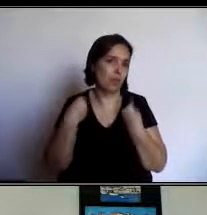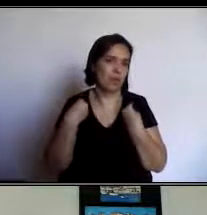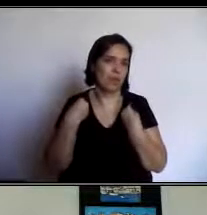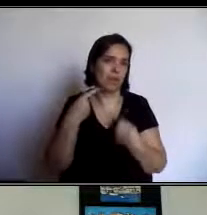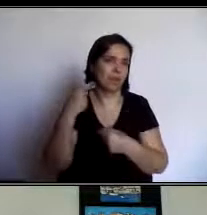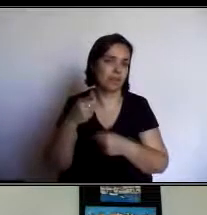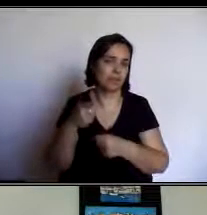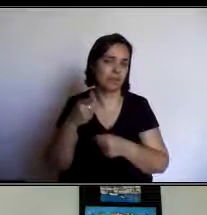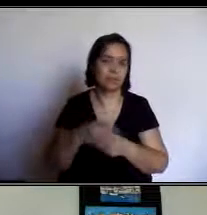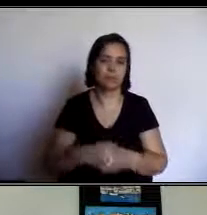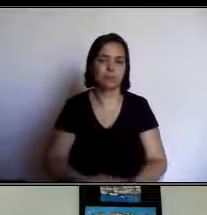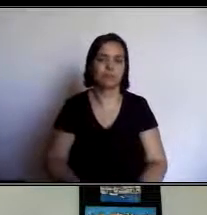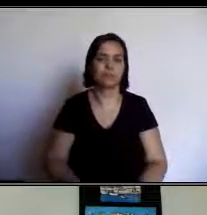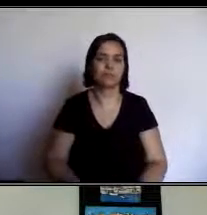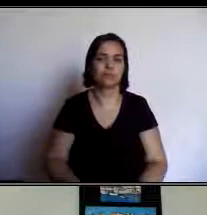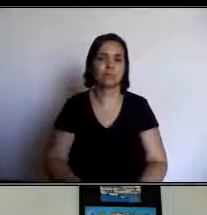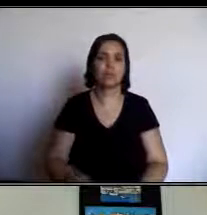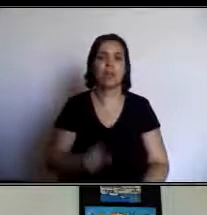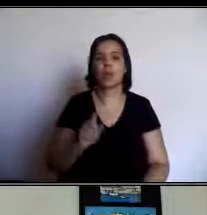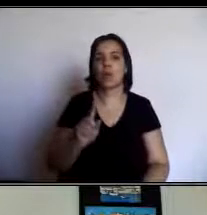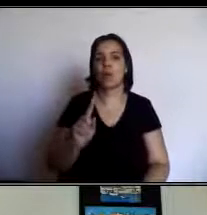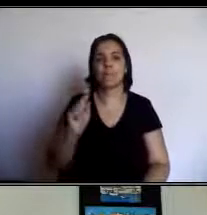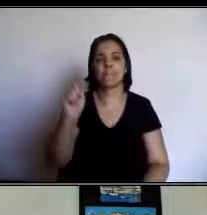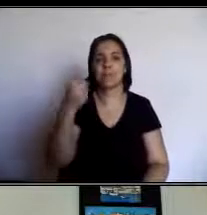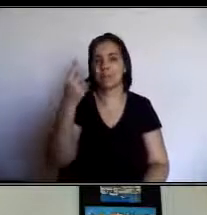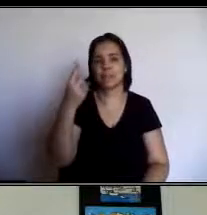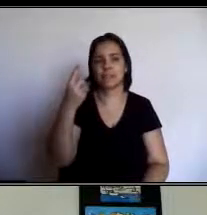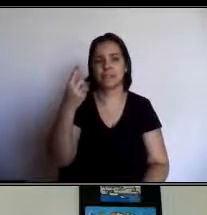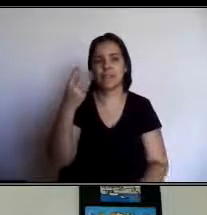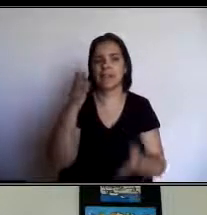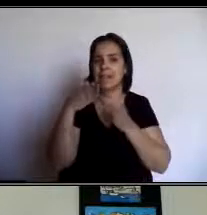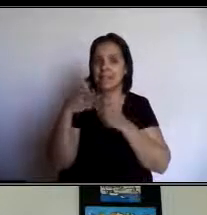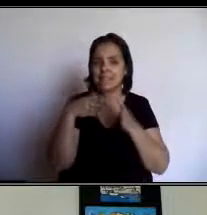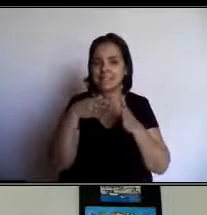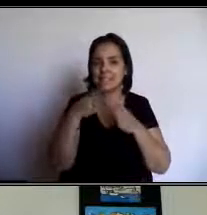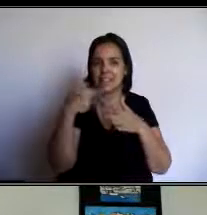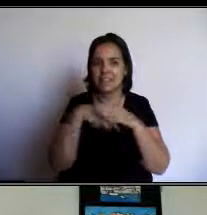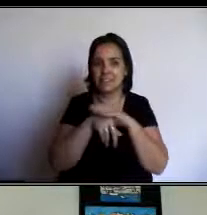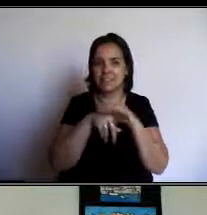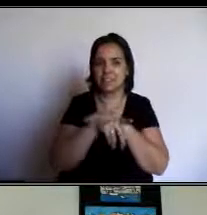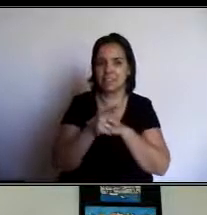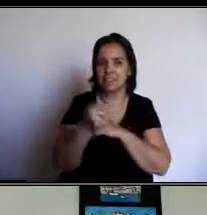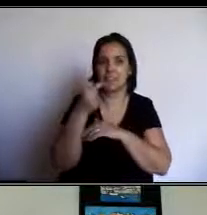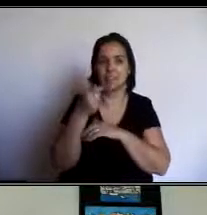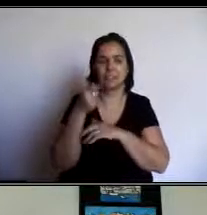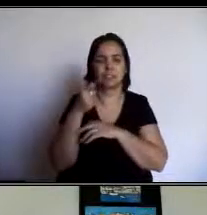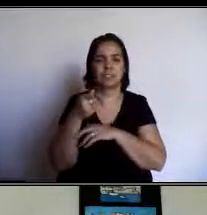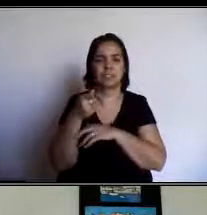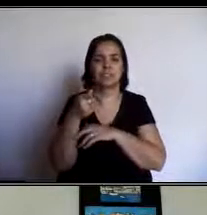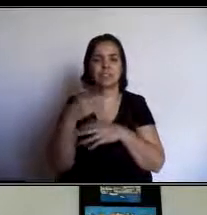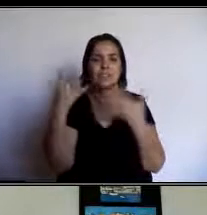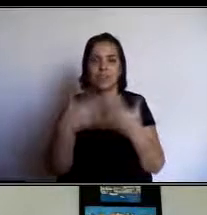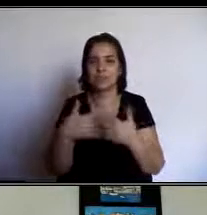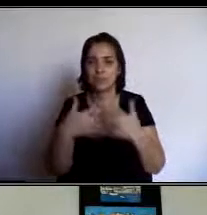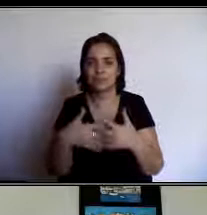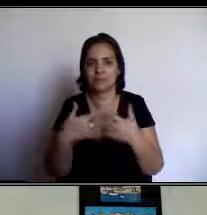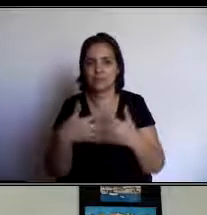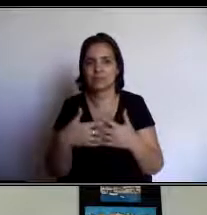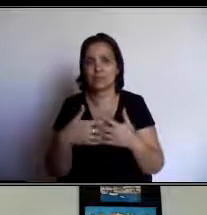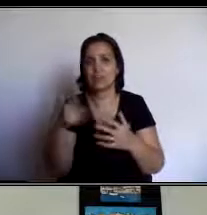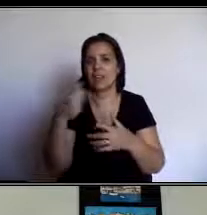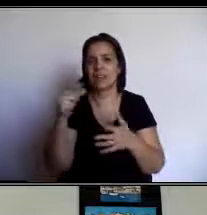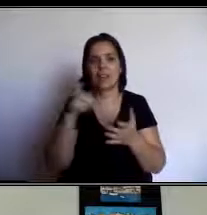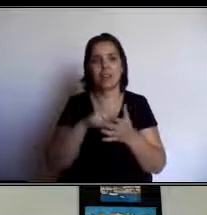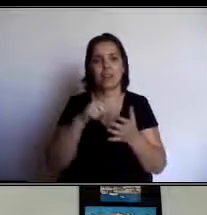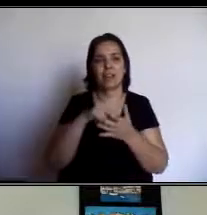sería una de las principales vías a desarrollar, esa industria auxiliar del software. En la ciudad